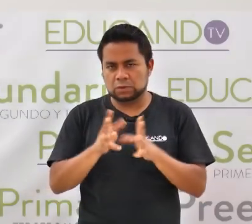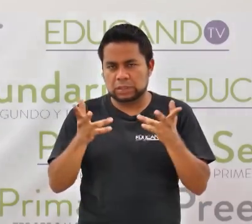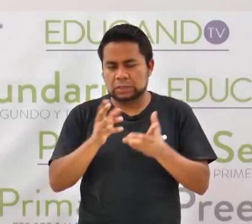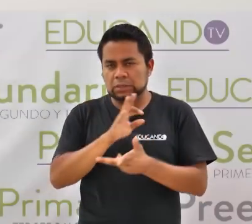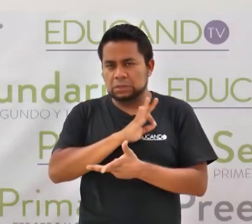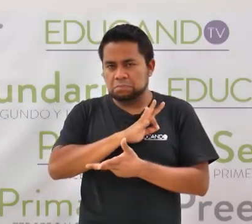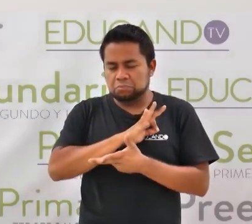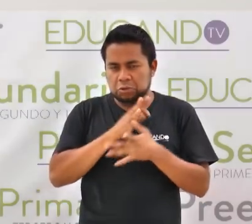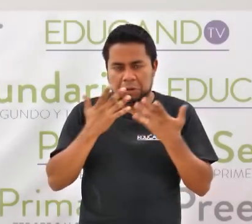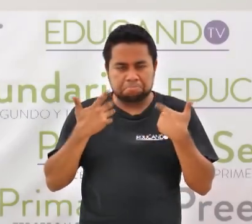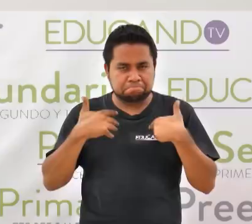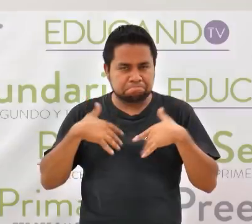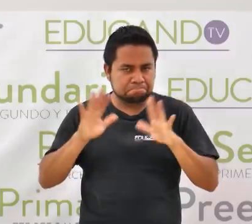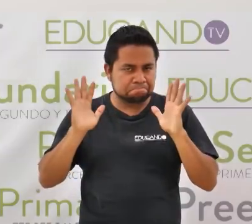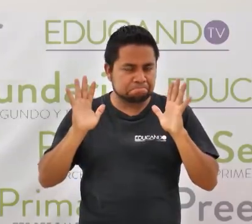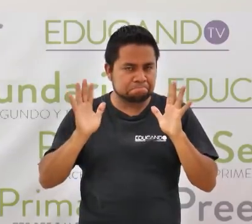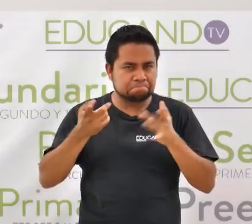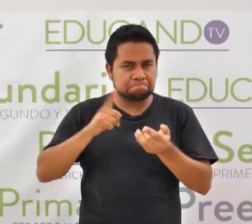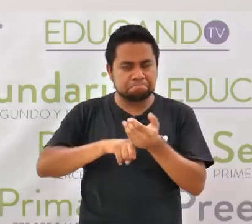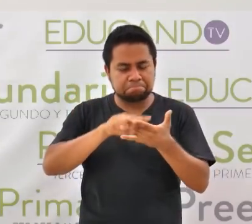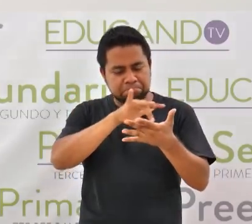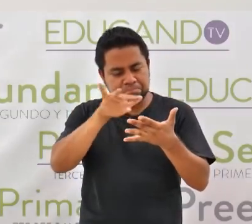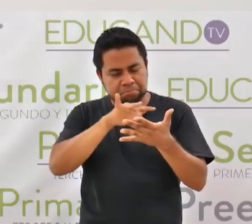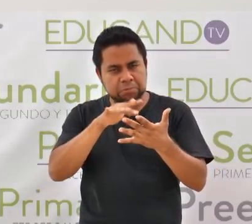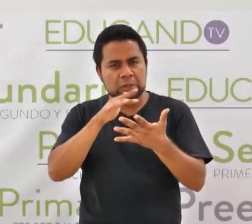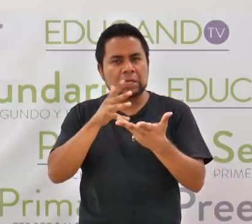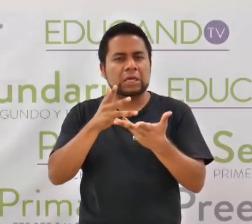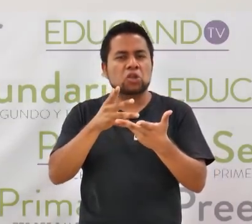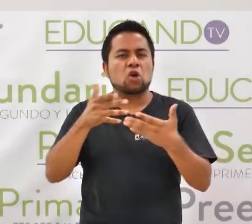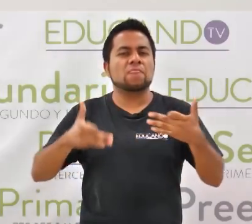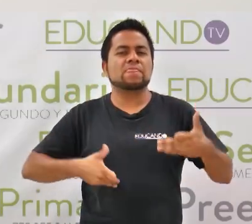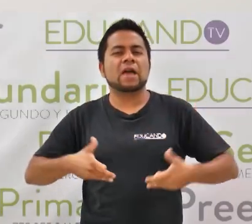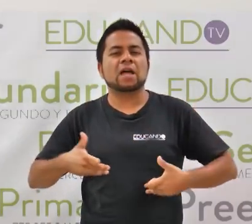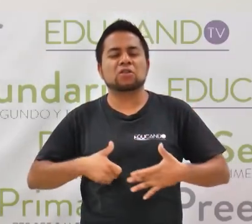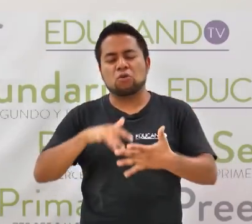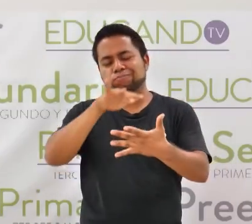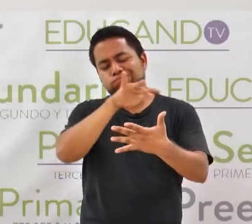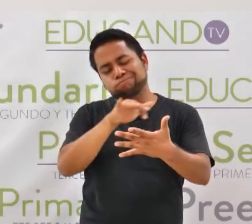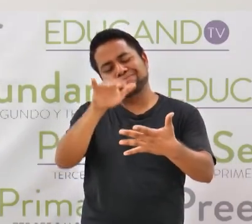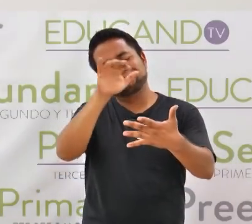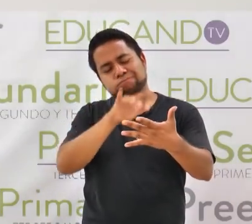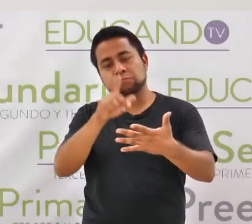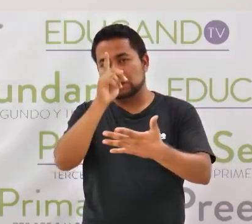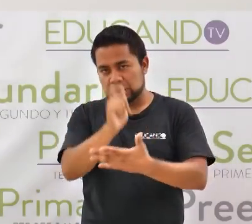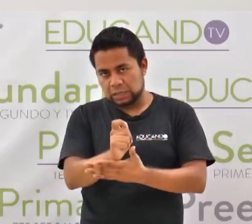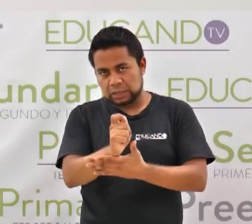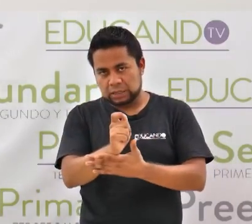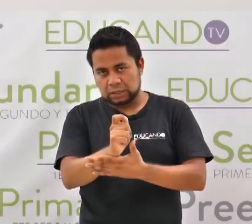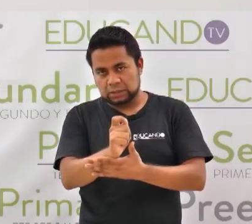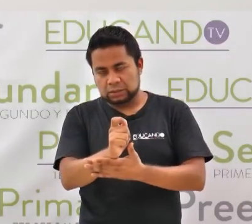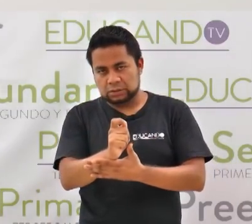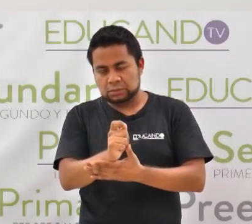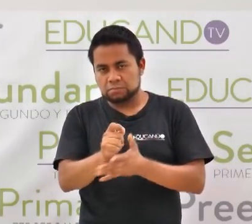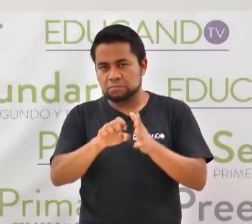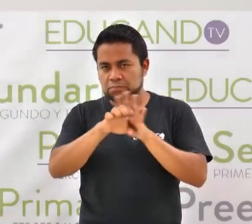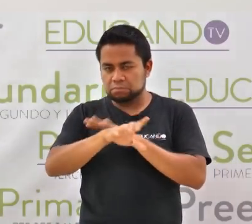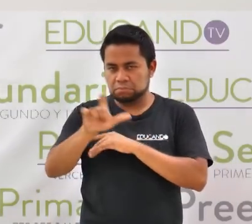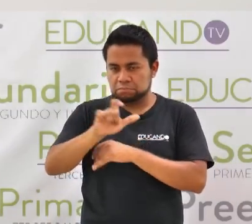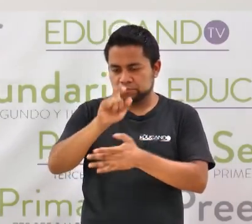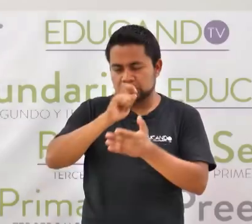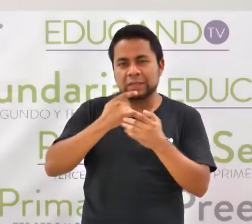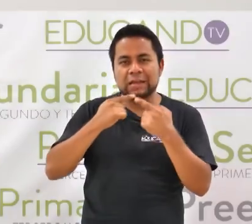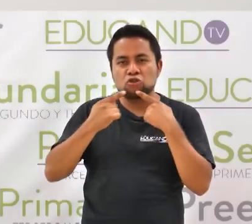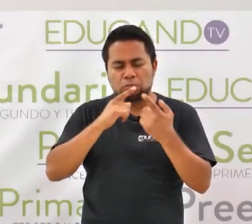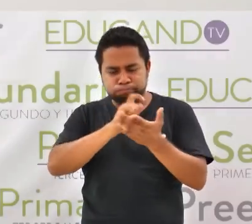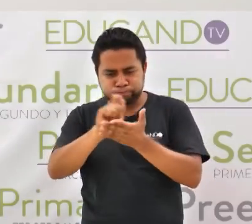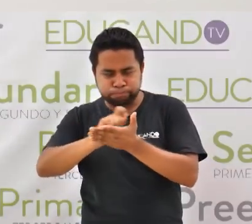como si estuvieran leyendo una obra de teatro. ¿A qué me refiero? Una vez que